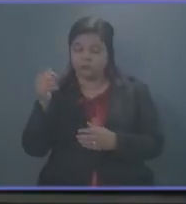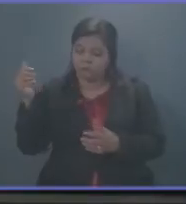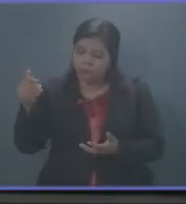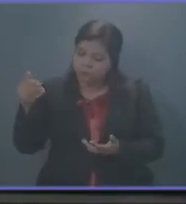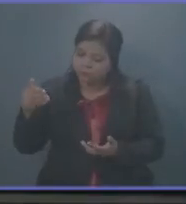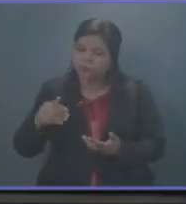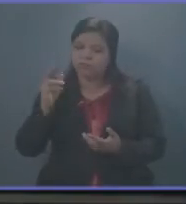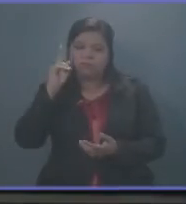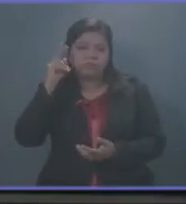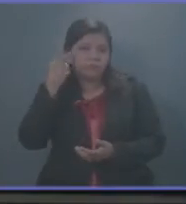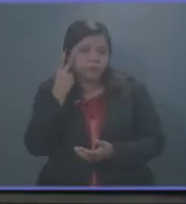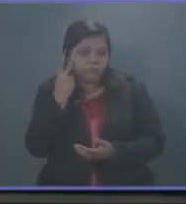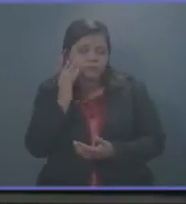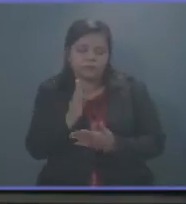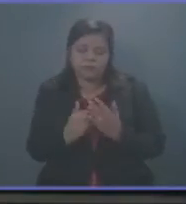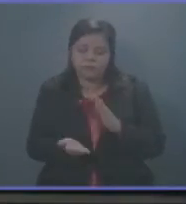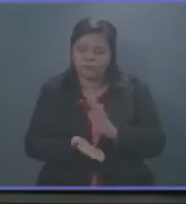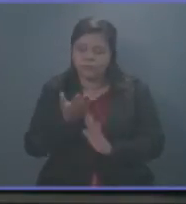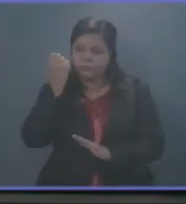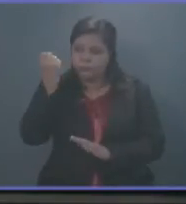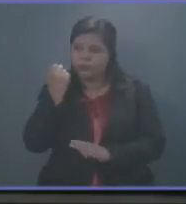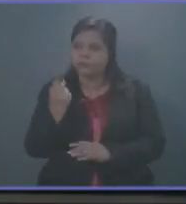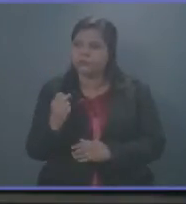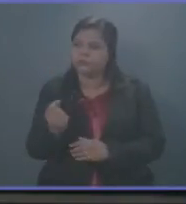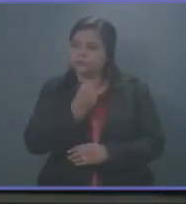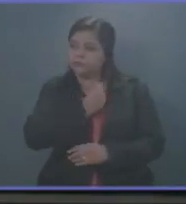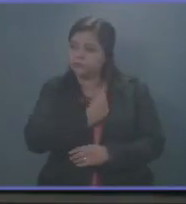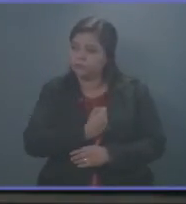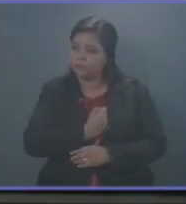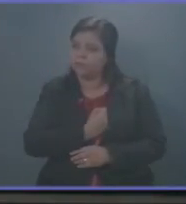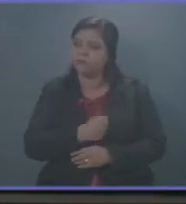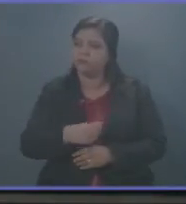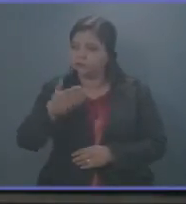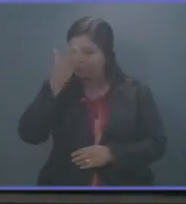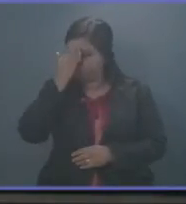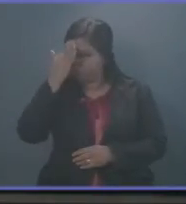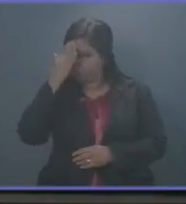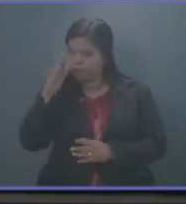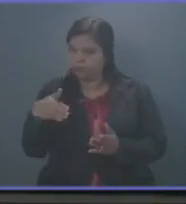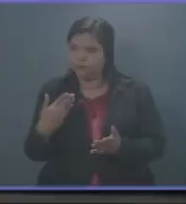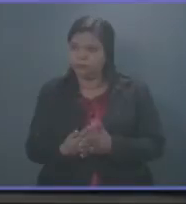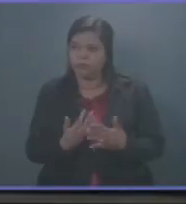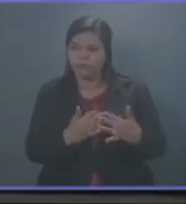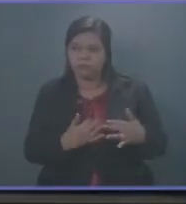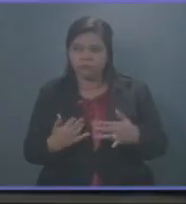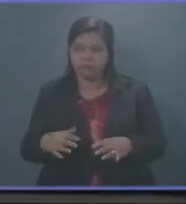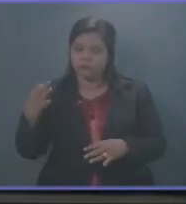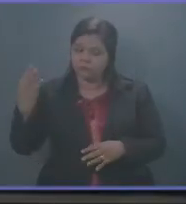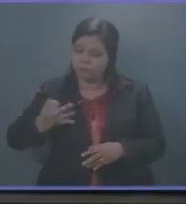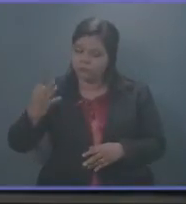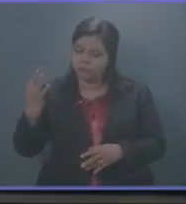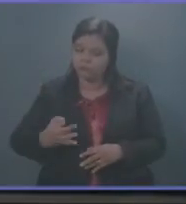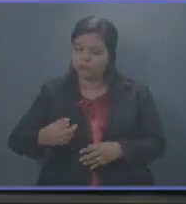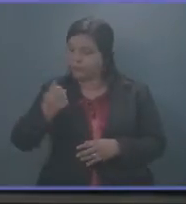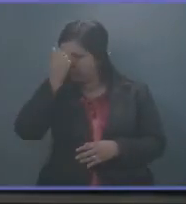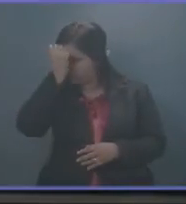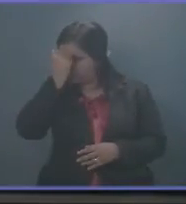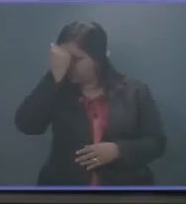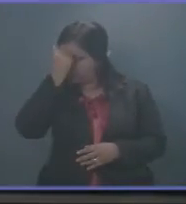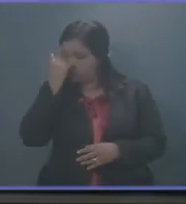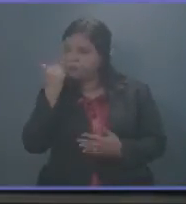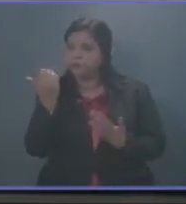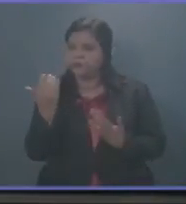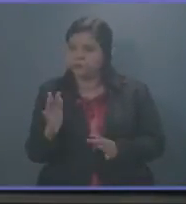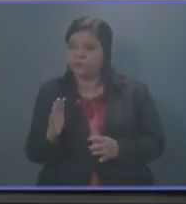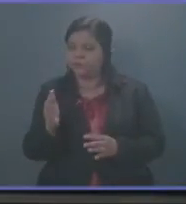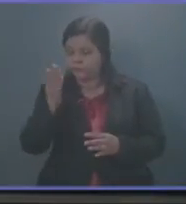enseñar requiere una vocación que va más allá del sacrificio, comenzando por identificar las habilidades y necesidades de aprendizaje de sus alumnos, adoptando